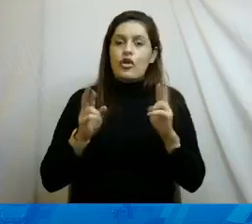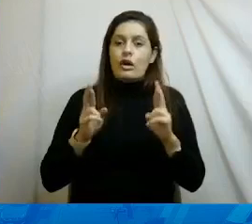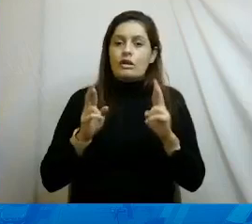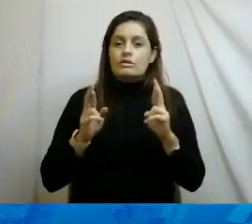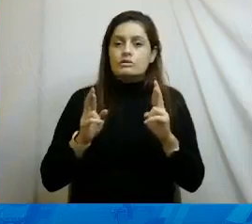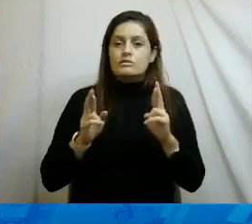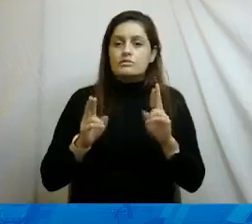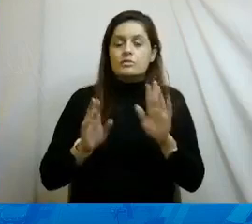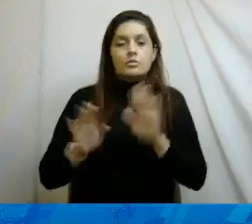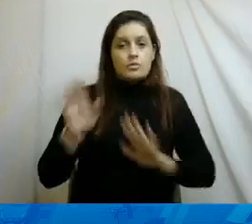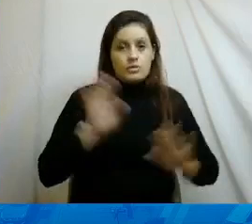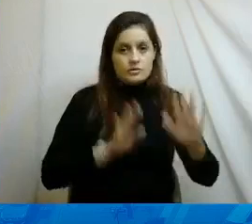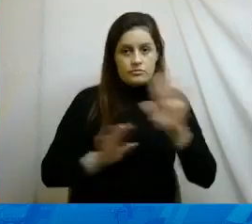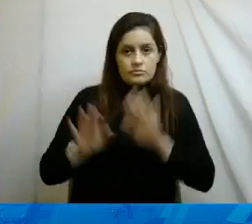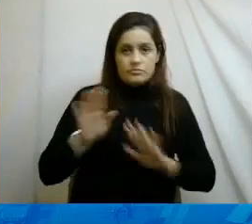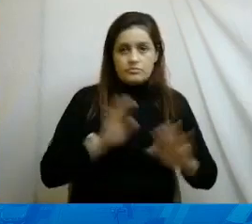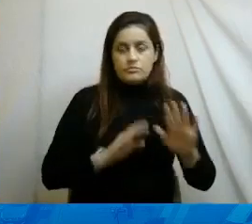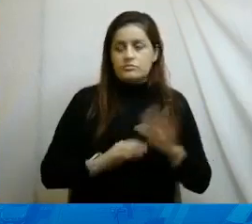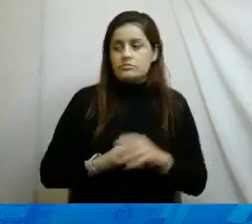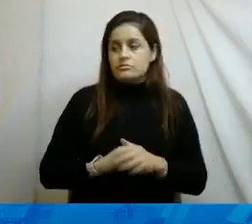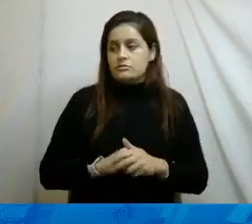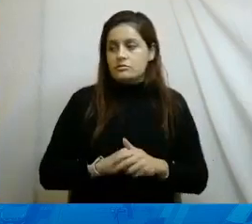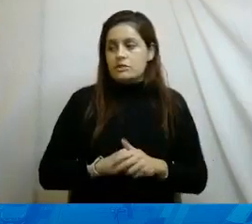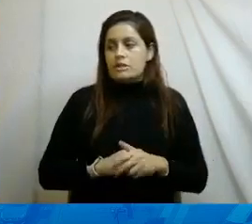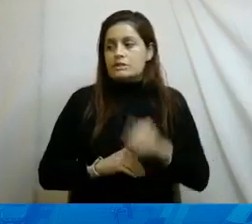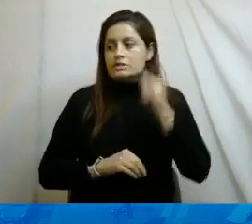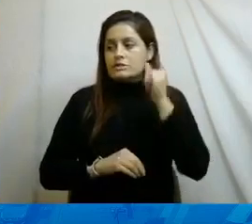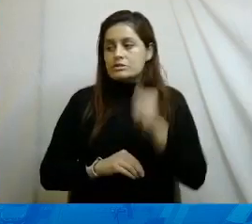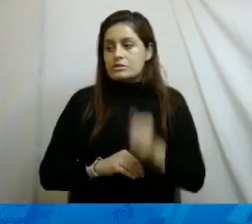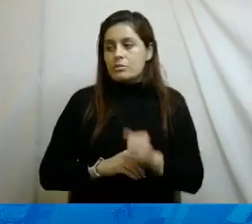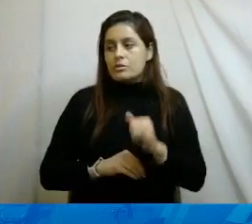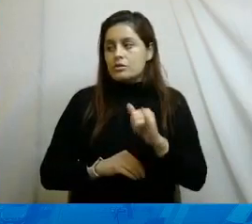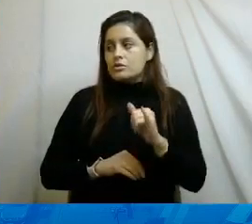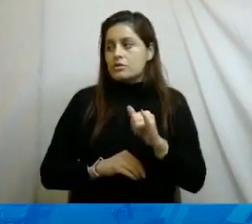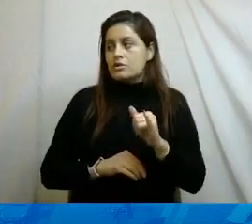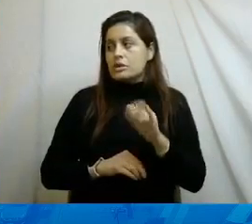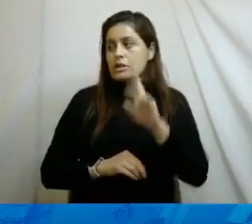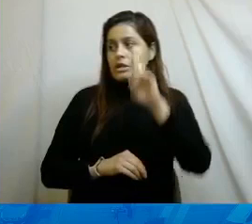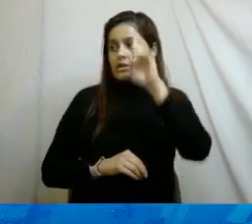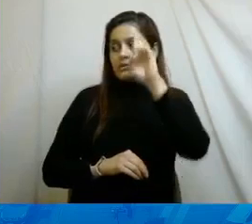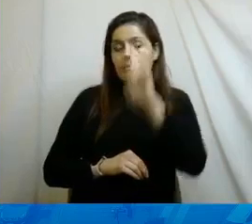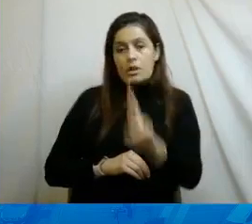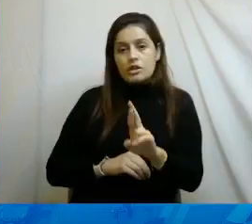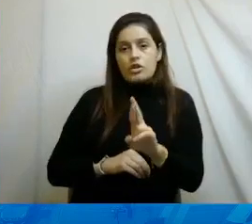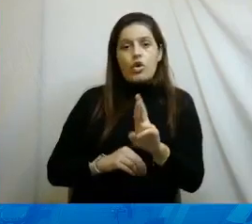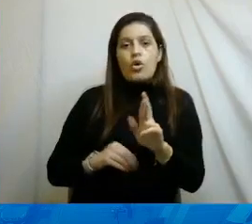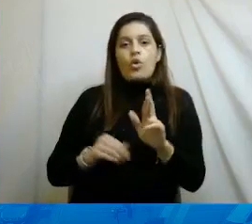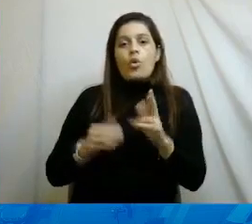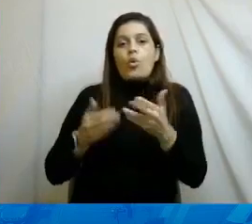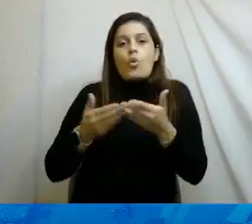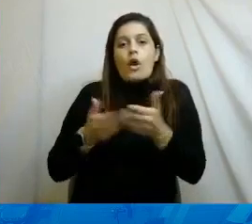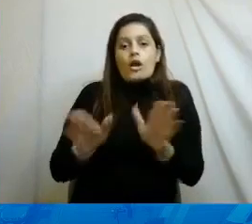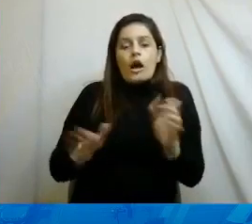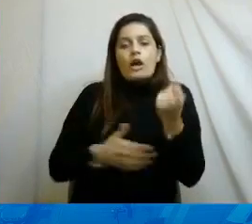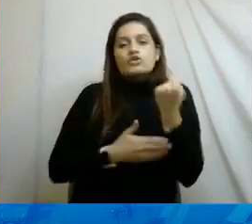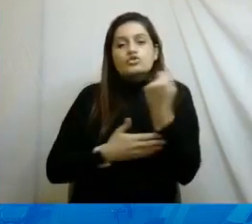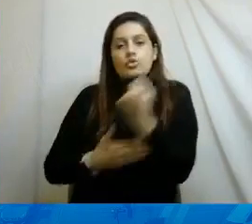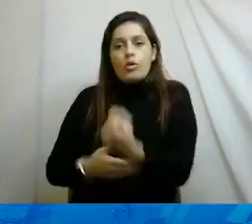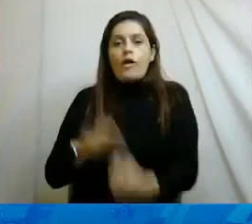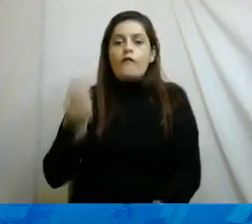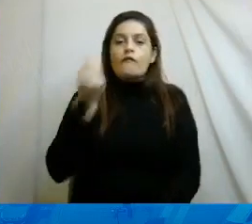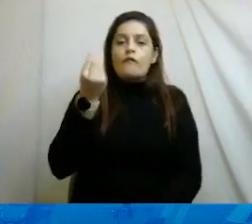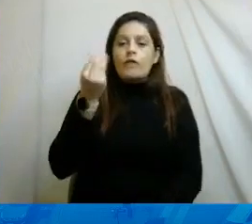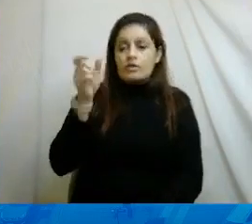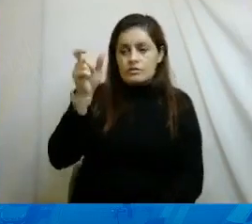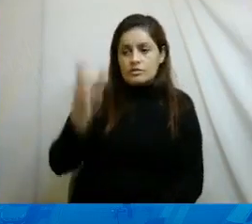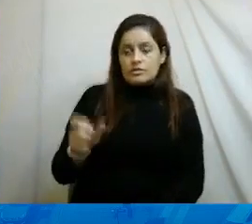aquello, y siempre también muy a disposición de que podamos colaborar en lo que sea necesario por el bienestar